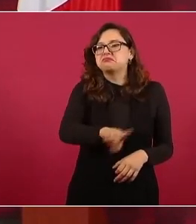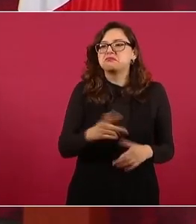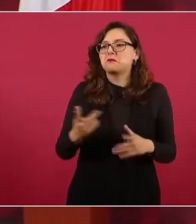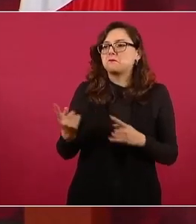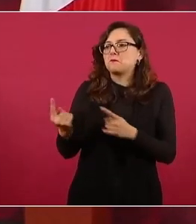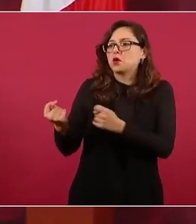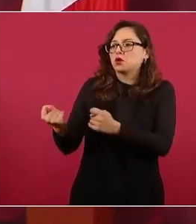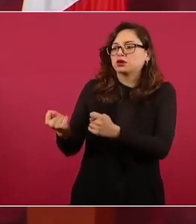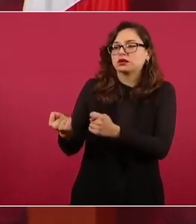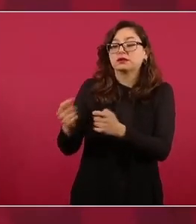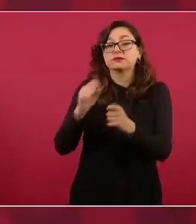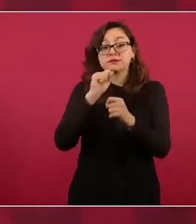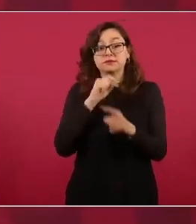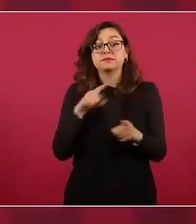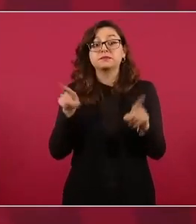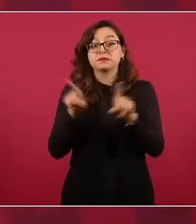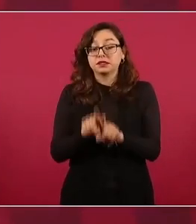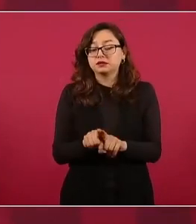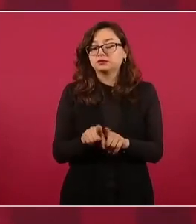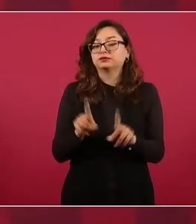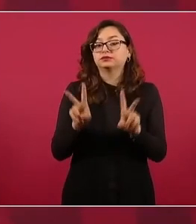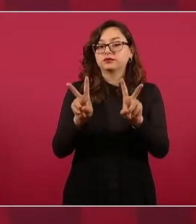en el periodo neoliberal.